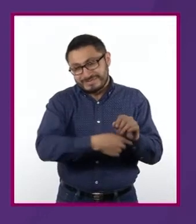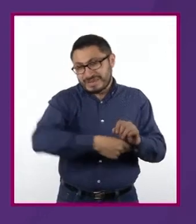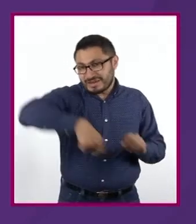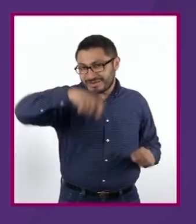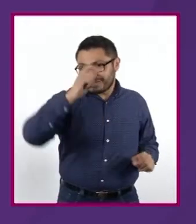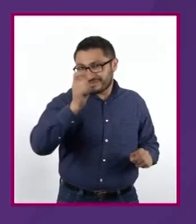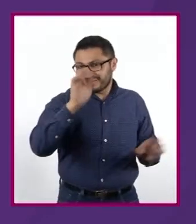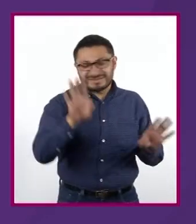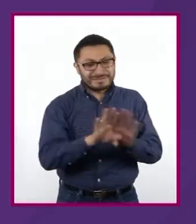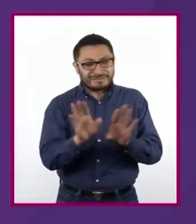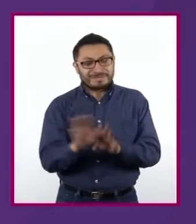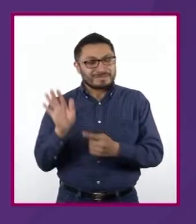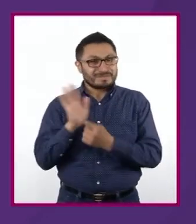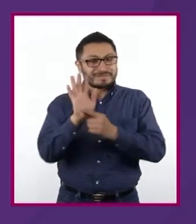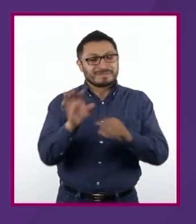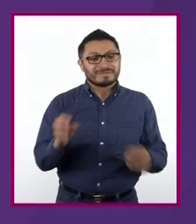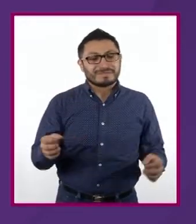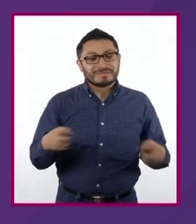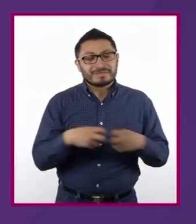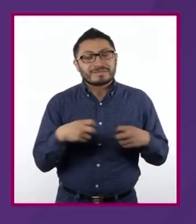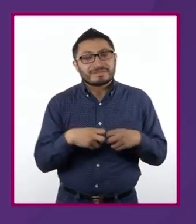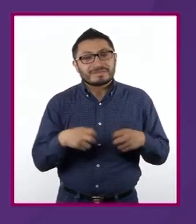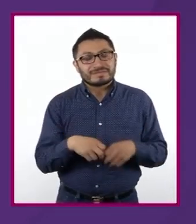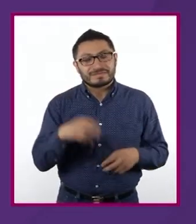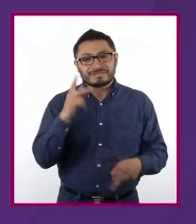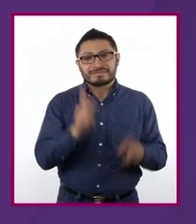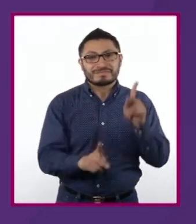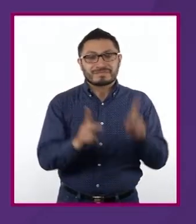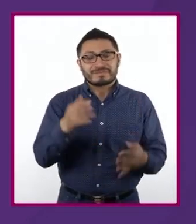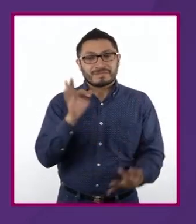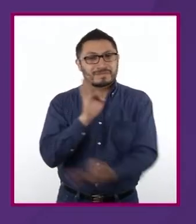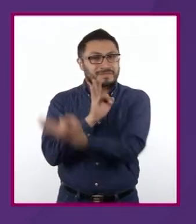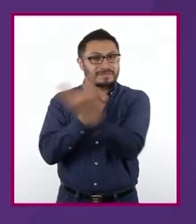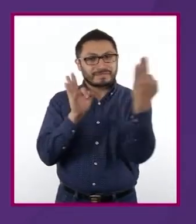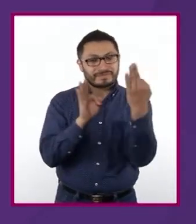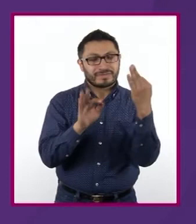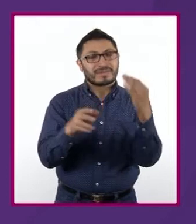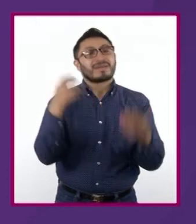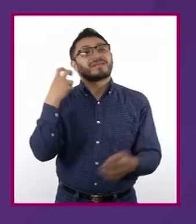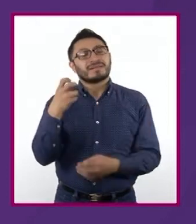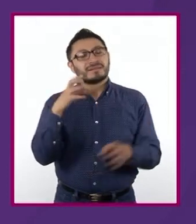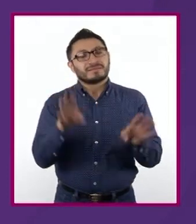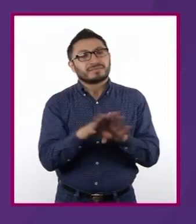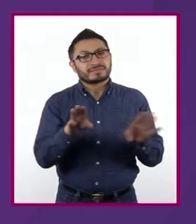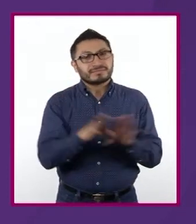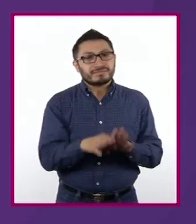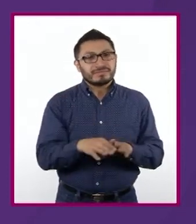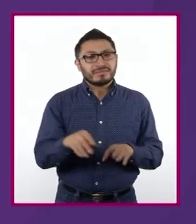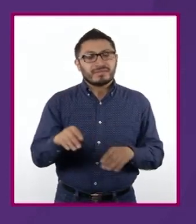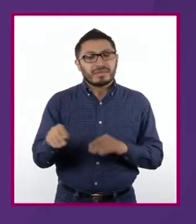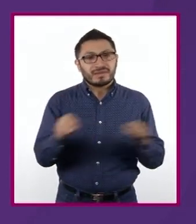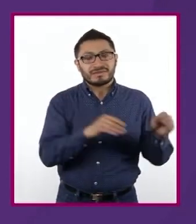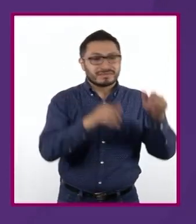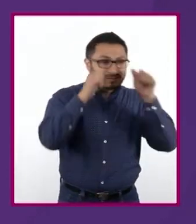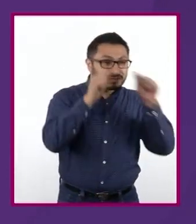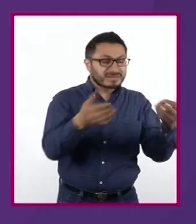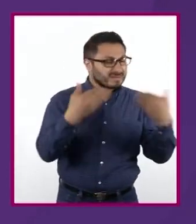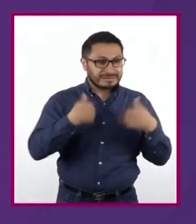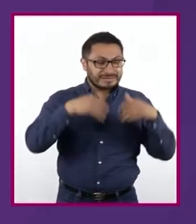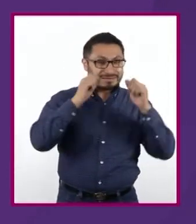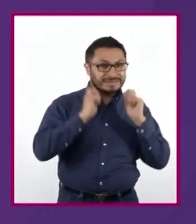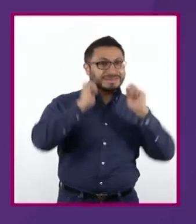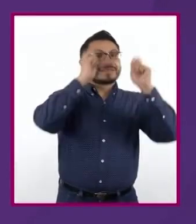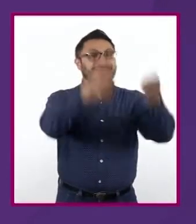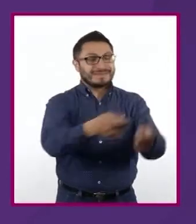al presentar ansiedad al hablar en público. Interactuar con ella permite mover el foco de atención del moderador